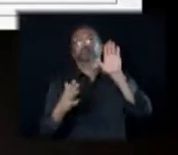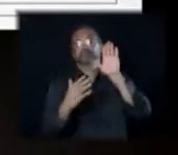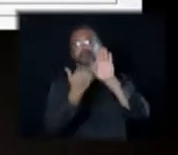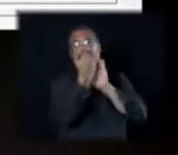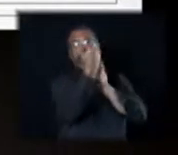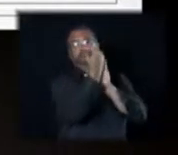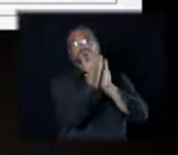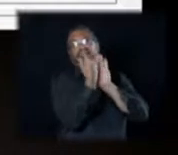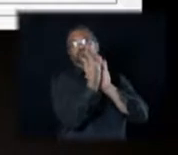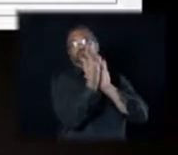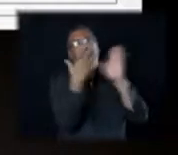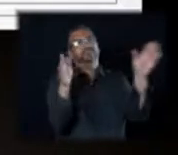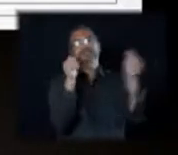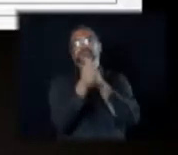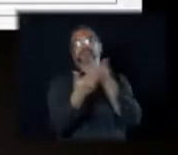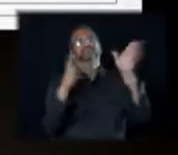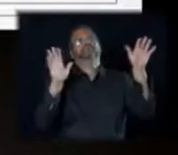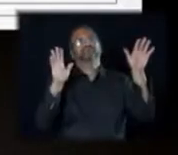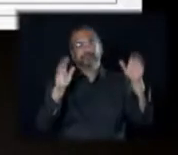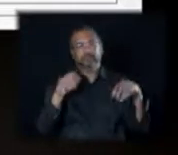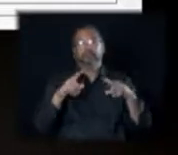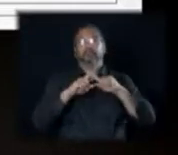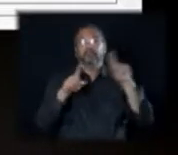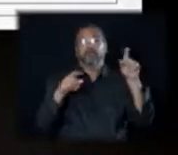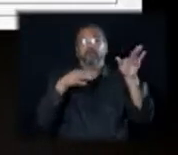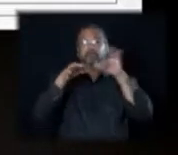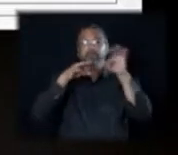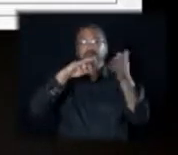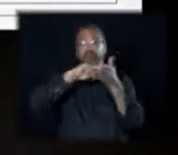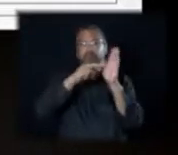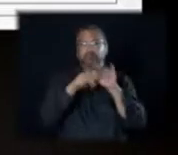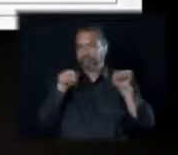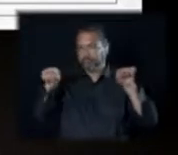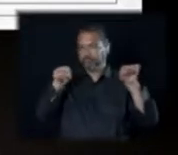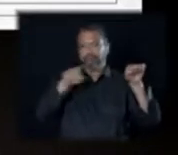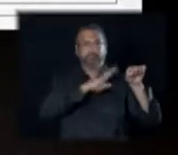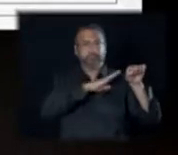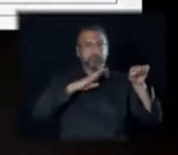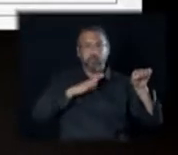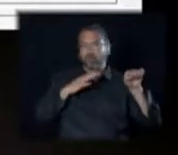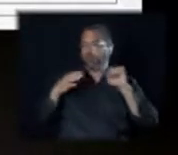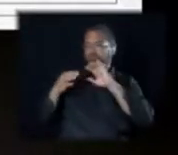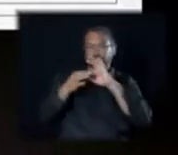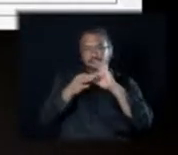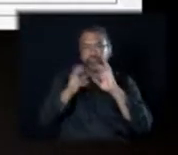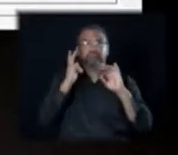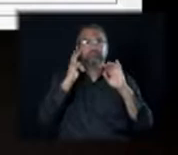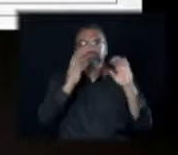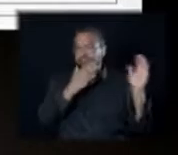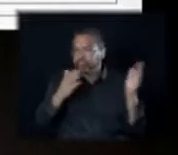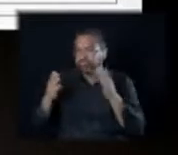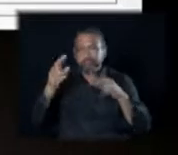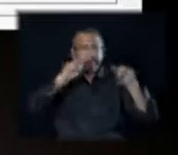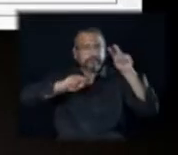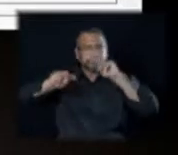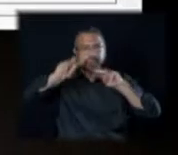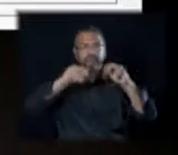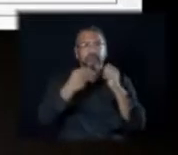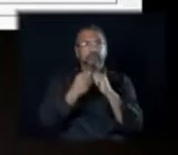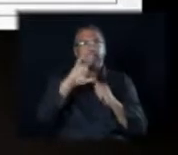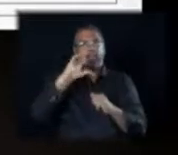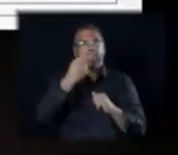efectivos del gobierno. El próximo paso es, junto con la Junta, tener una firma independiente que